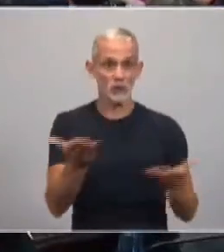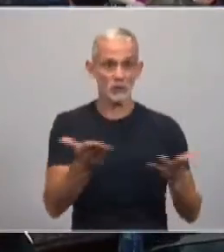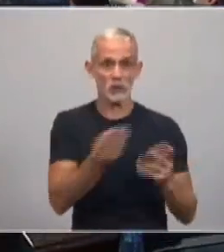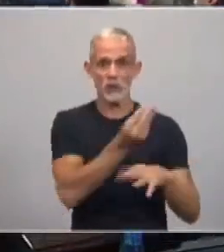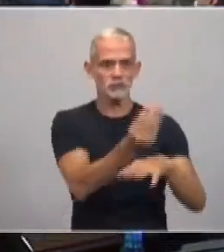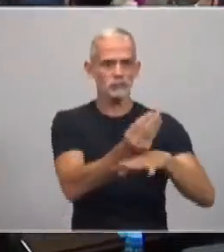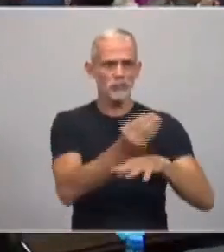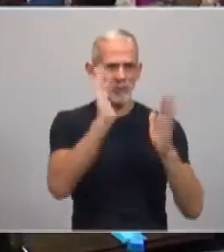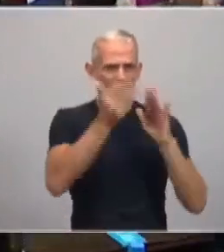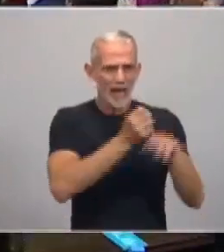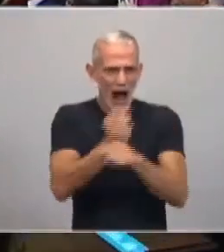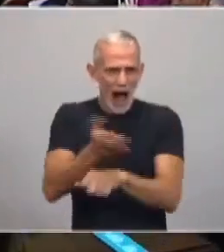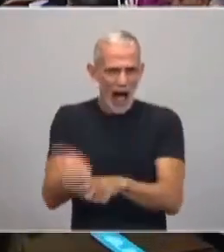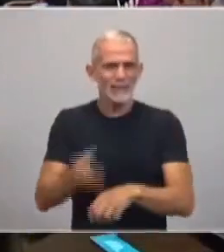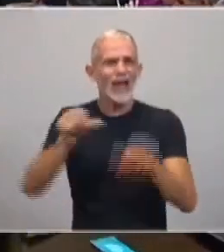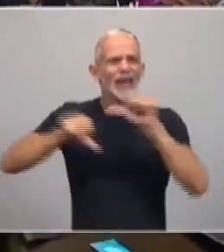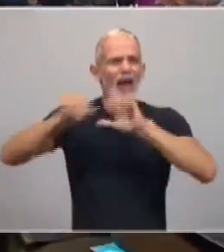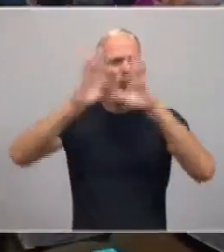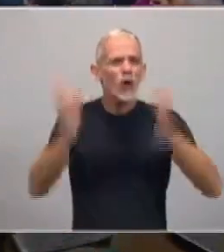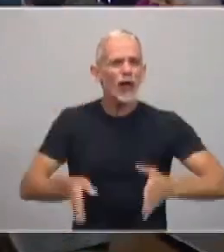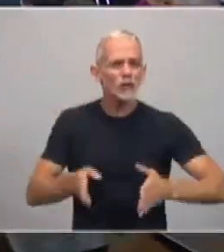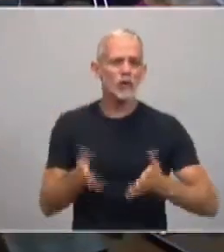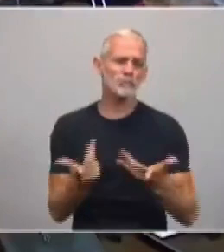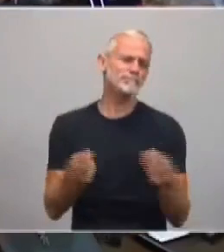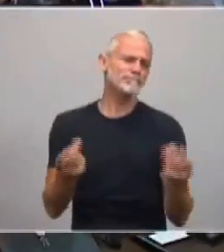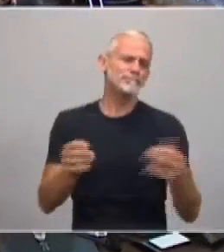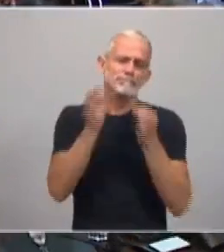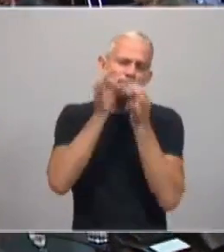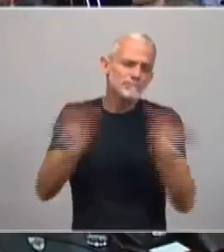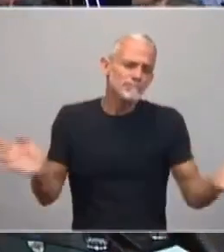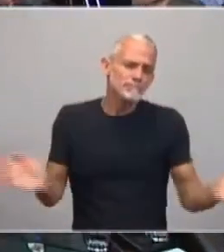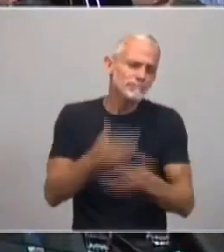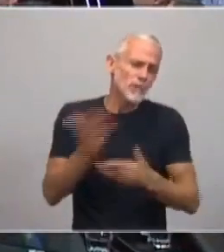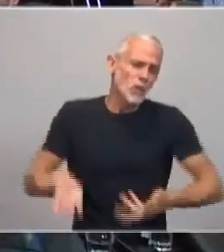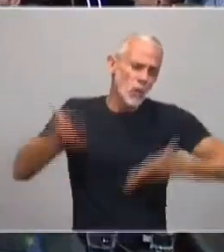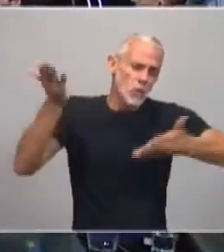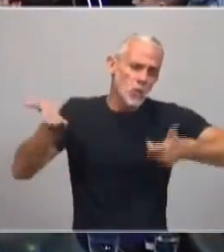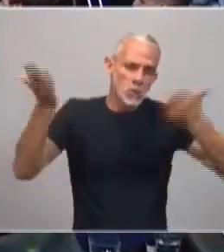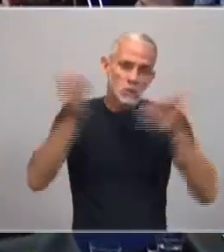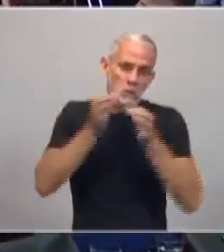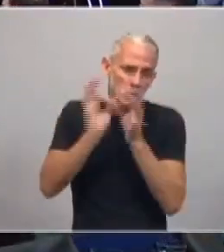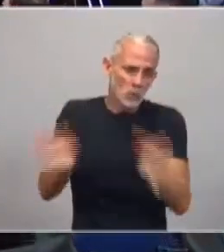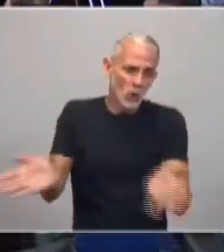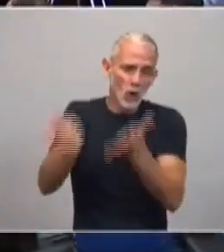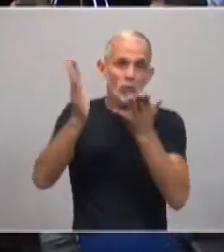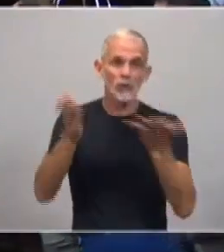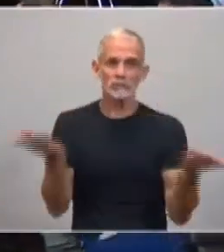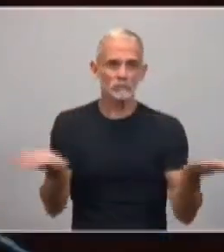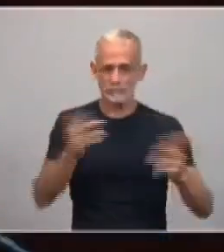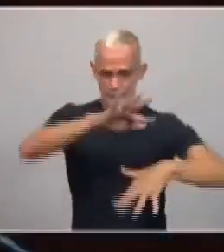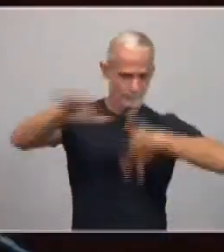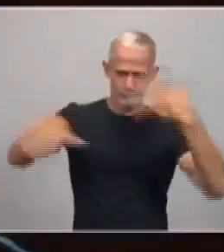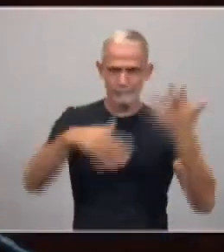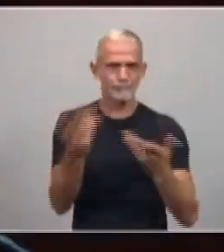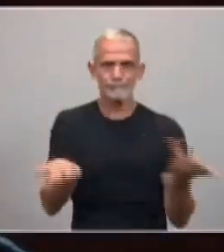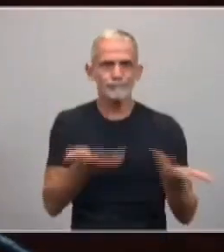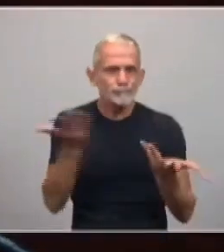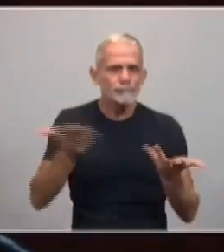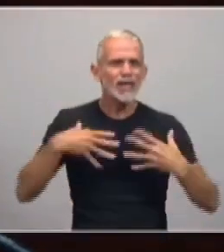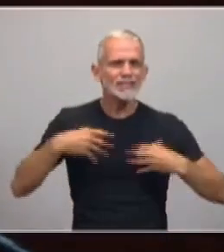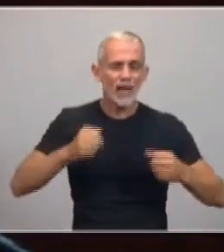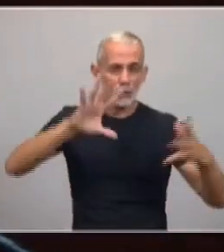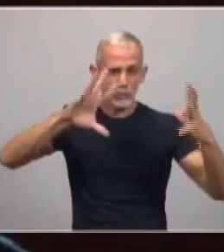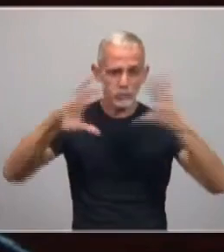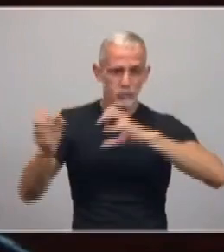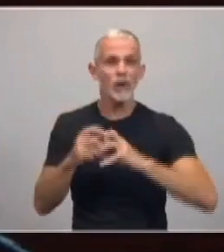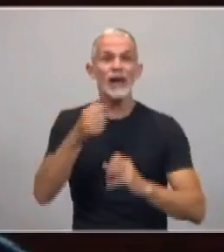llegó Milei. Los laboratorios hicieron lo que quisieron con los precios, desencadenando una verdadera catástrofe sanitaria.